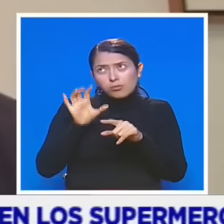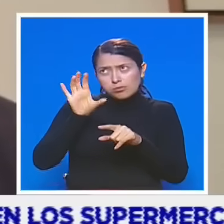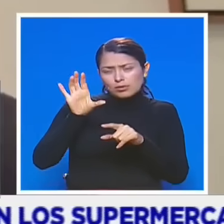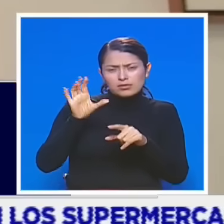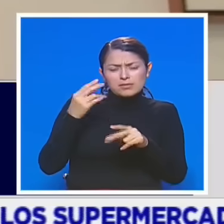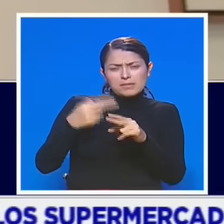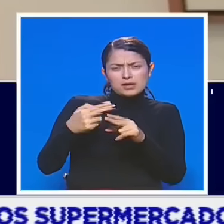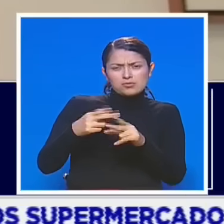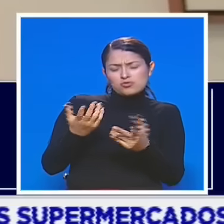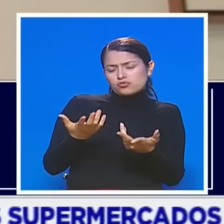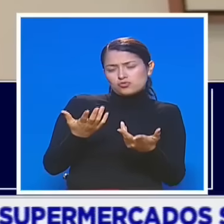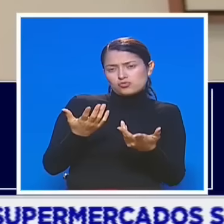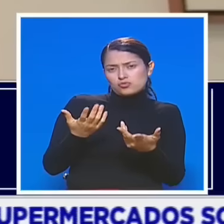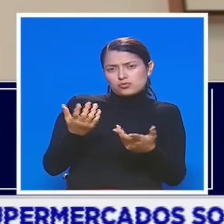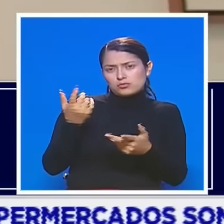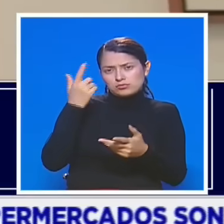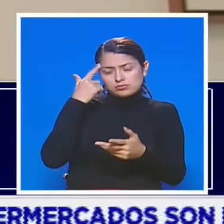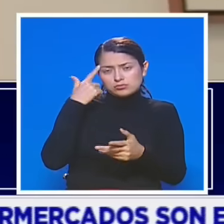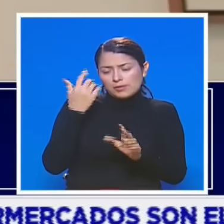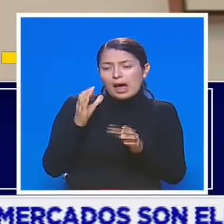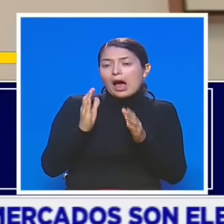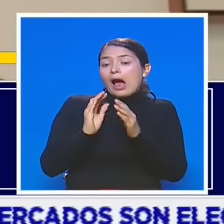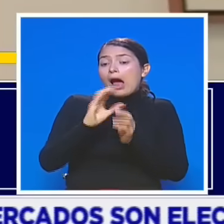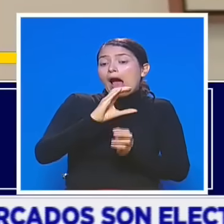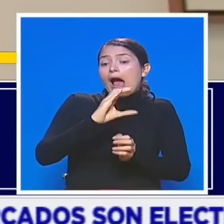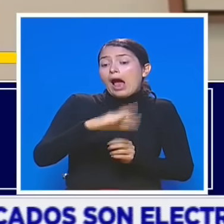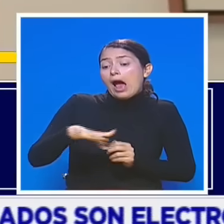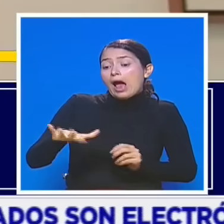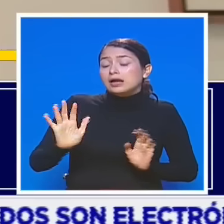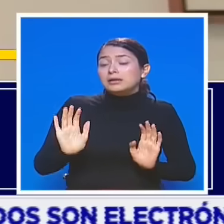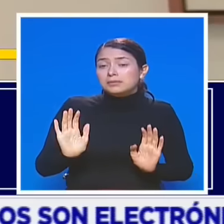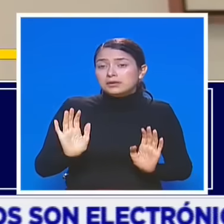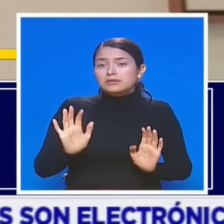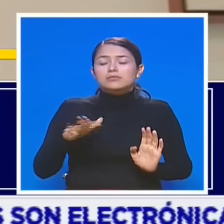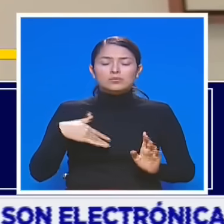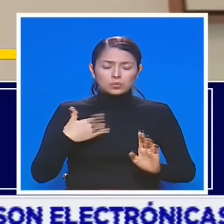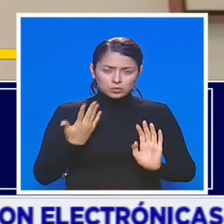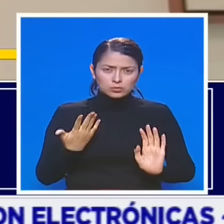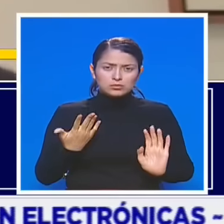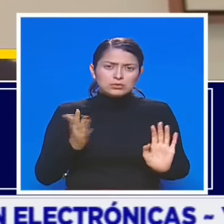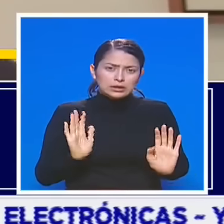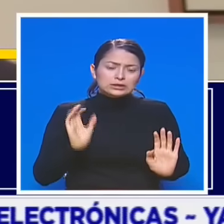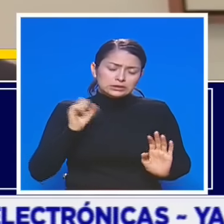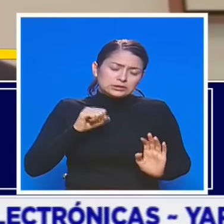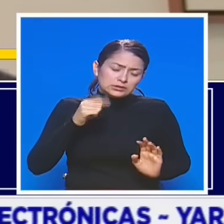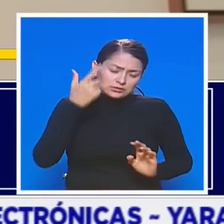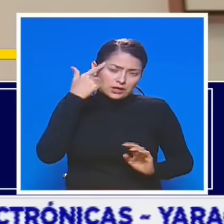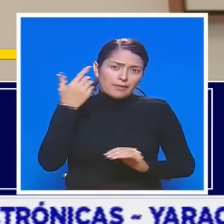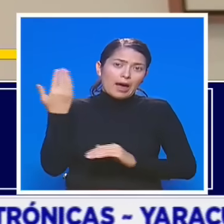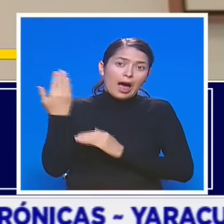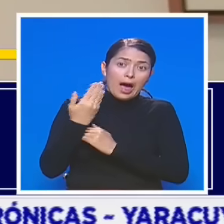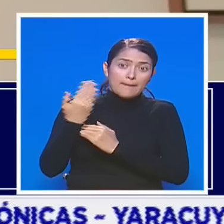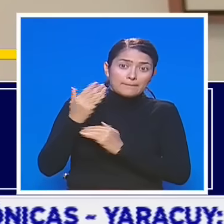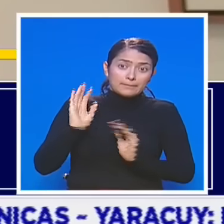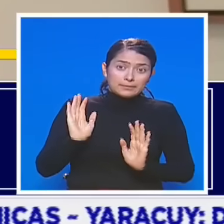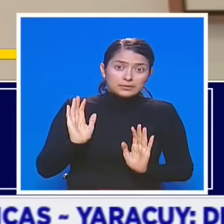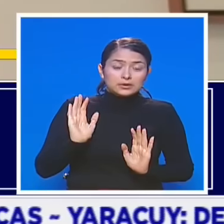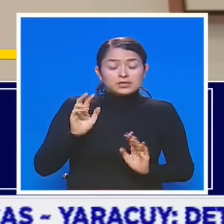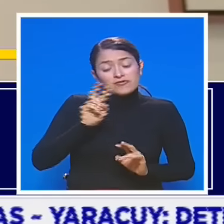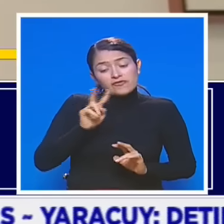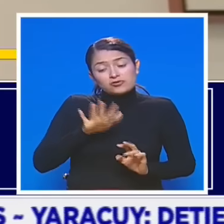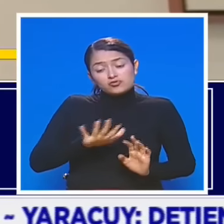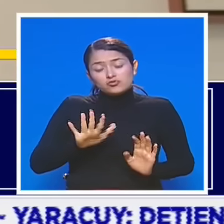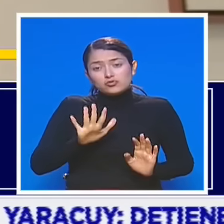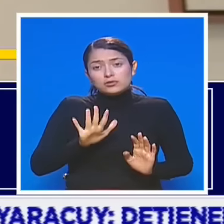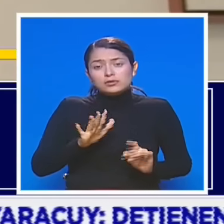no lo están inventando, está en el Caribe y representa sin duda una amenaza creíble para Venezuela.